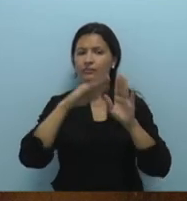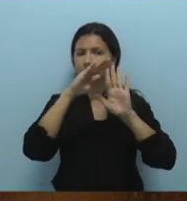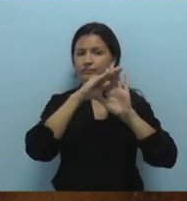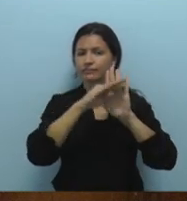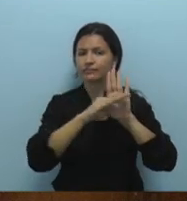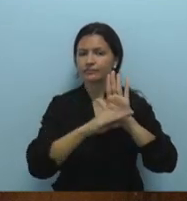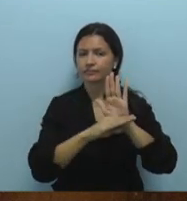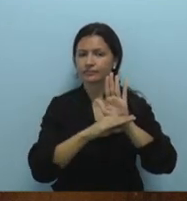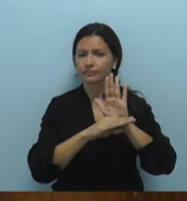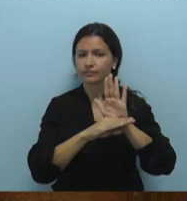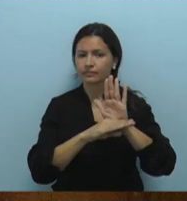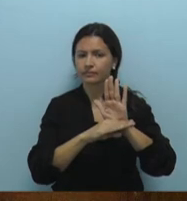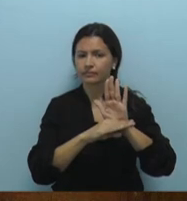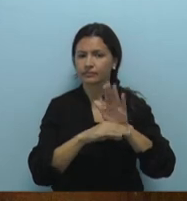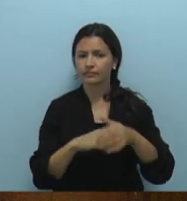preferencias del día.